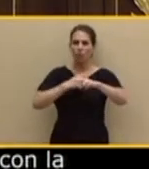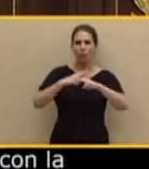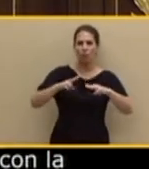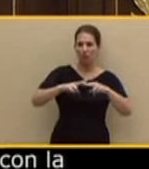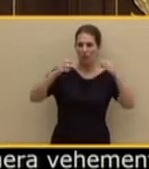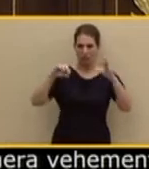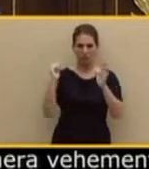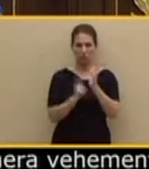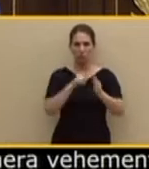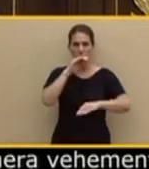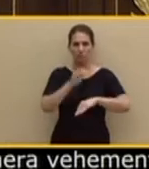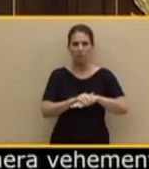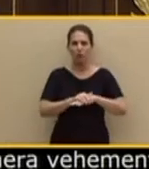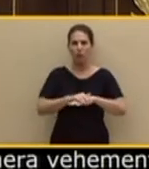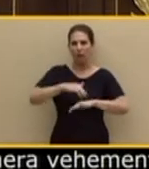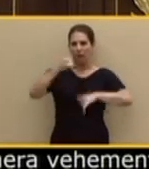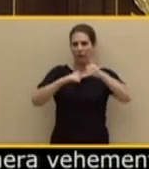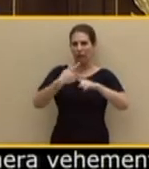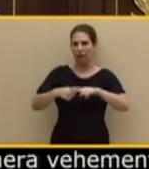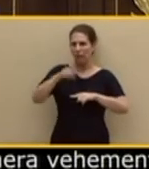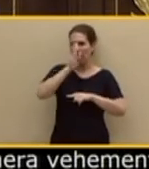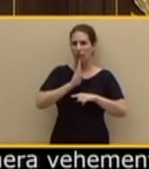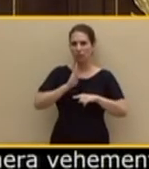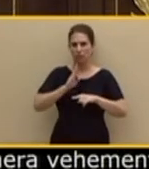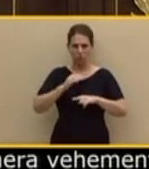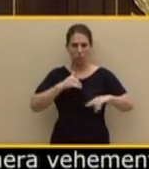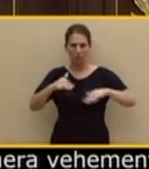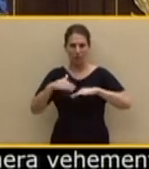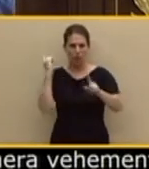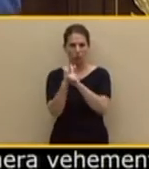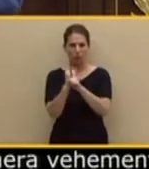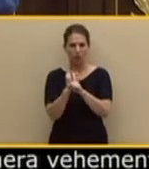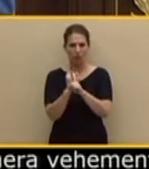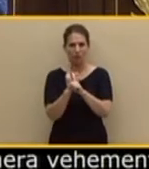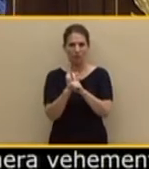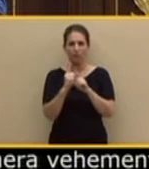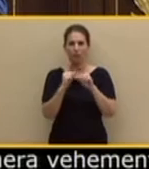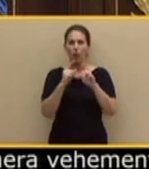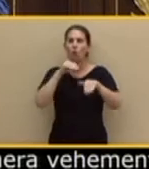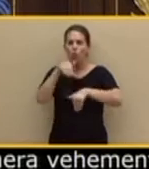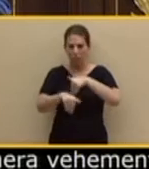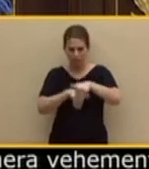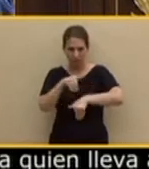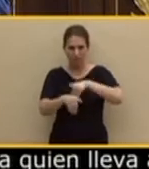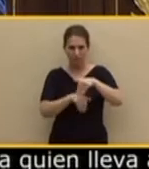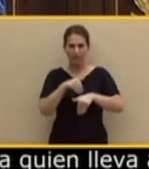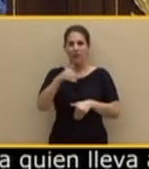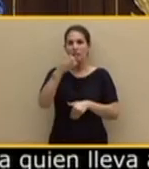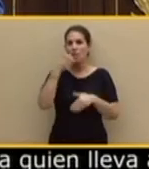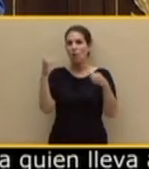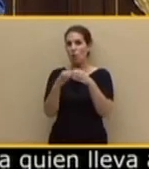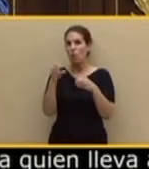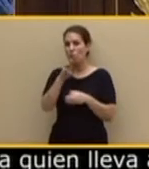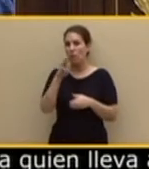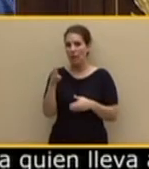los portavoces del partido nacionalista vasco de esquerra repúblicana de ciudadanos de unidos podemos del partido socialista y del partido popular iglesias